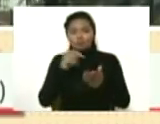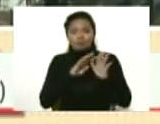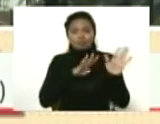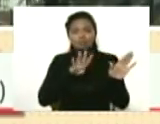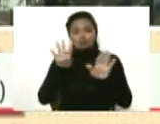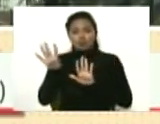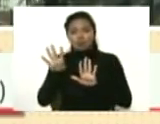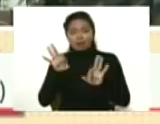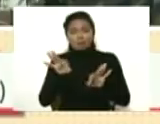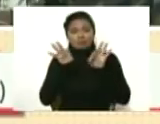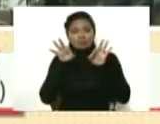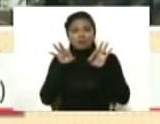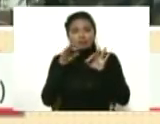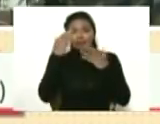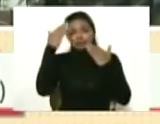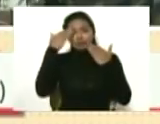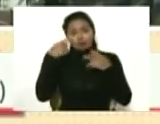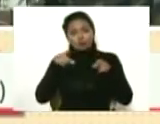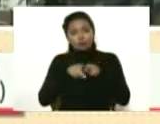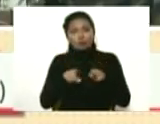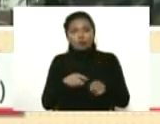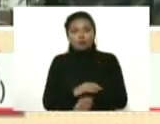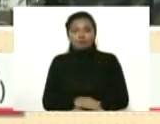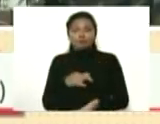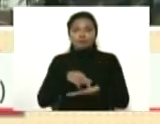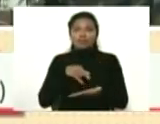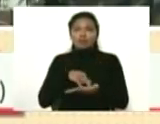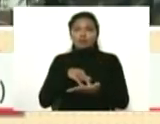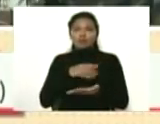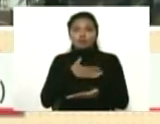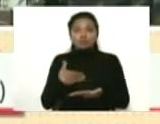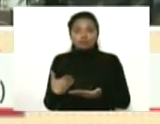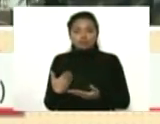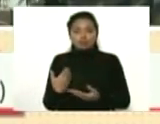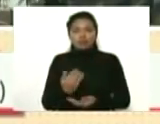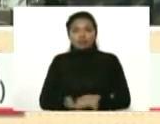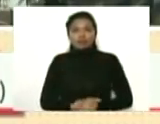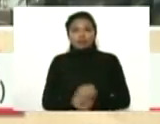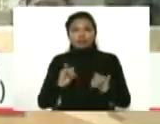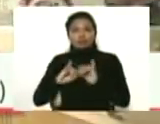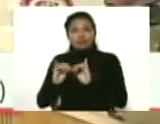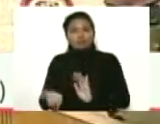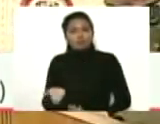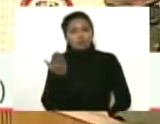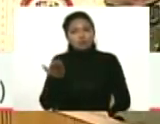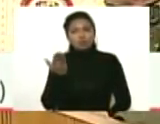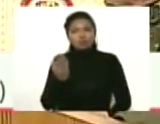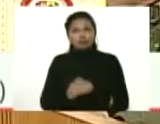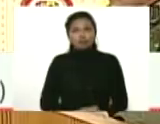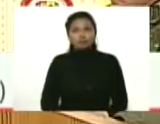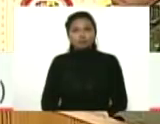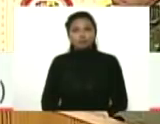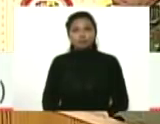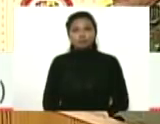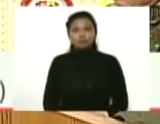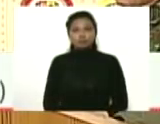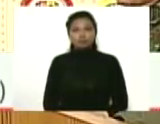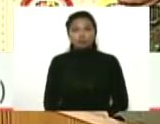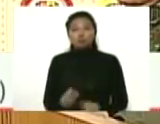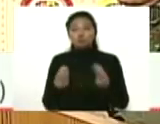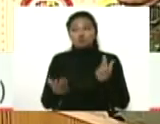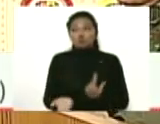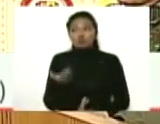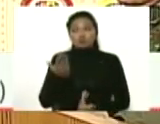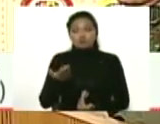especial. Mi saludo, pues, a Carabobo. Yo quisiera, así como es importante, muy